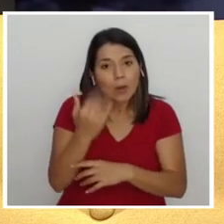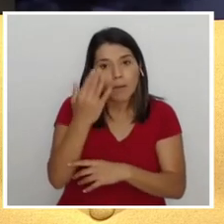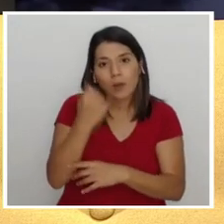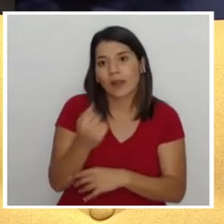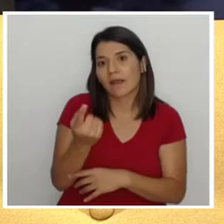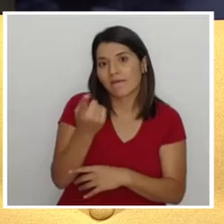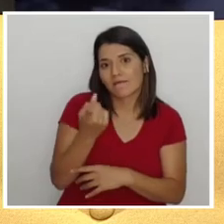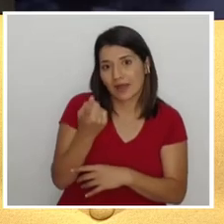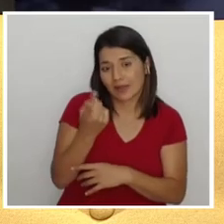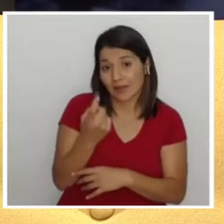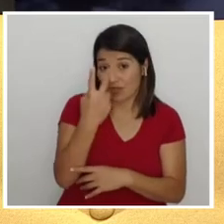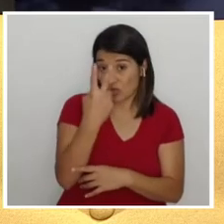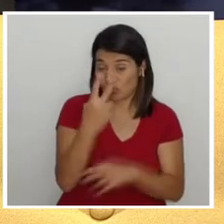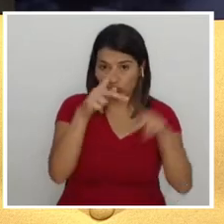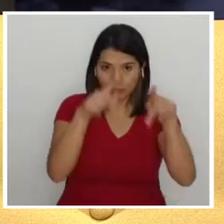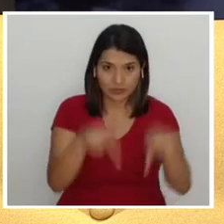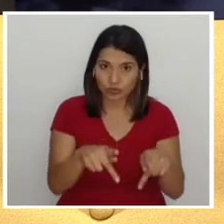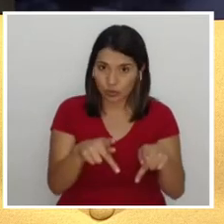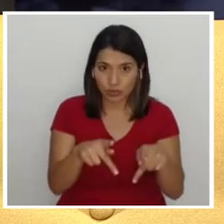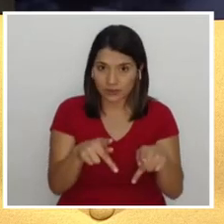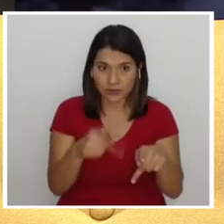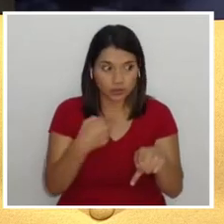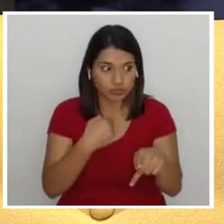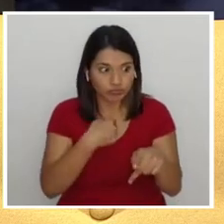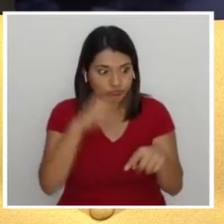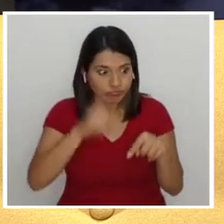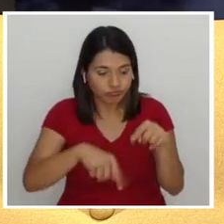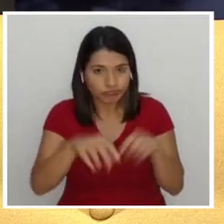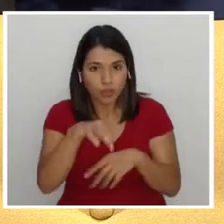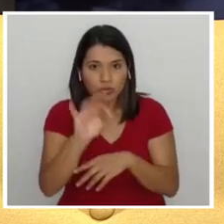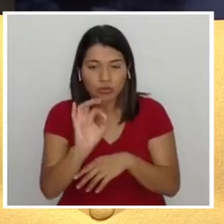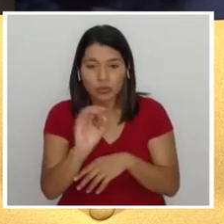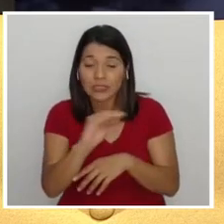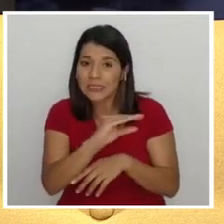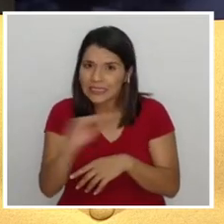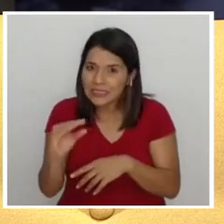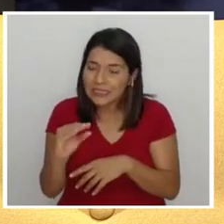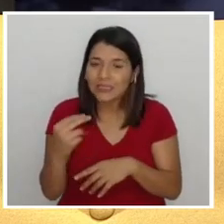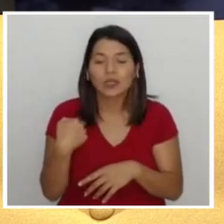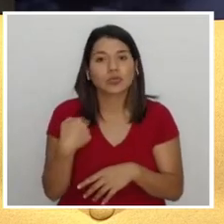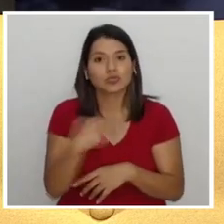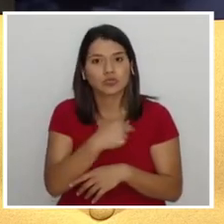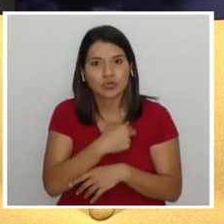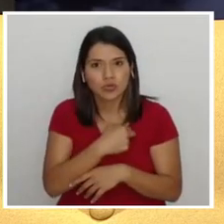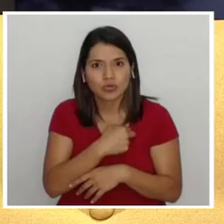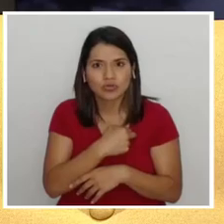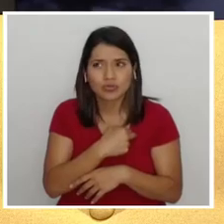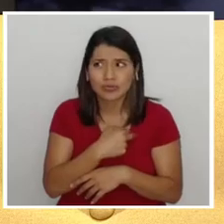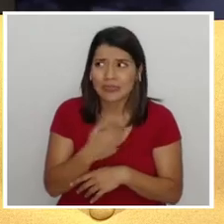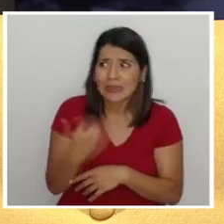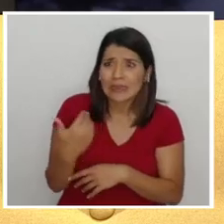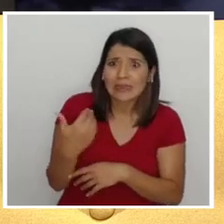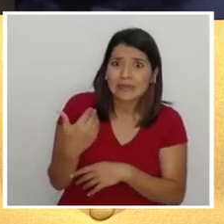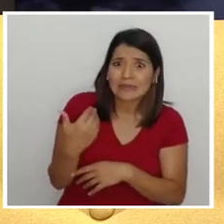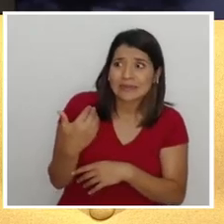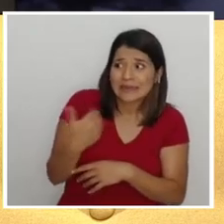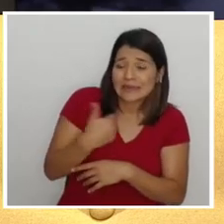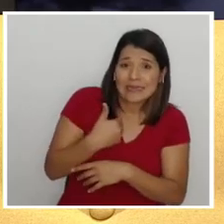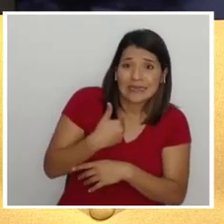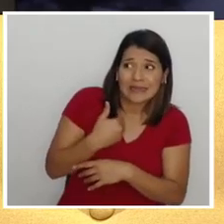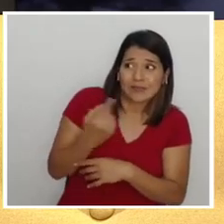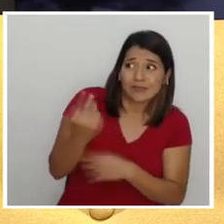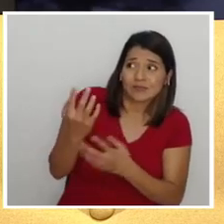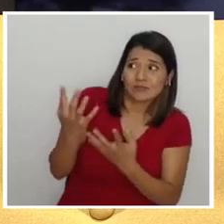2 personas que no podíamos localizarlas y teníamos a los familiares detrás de